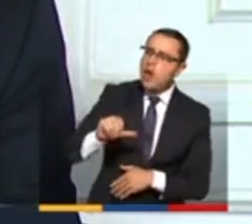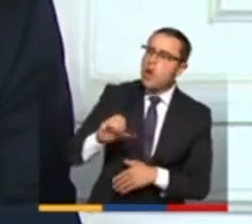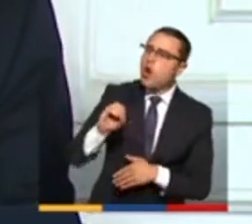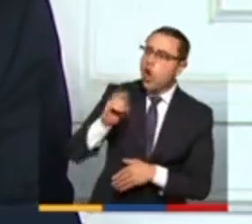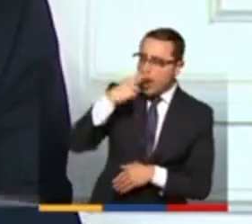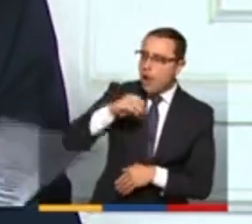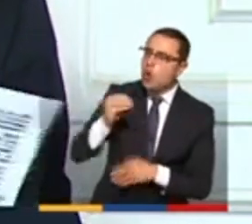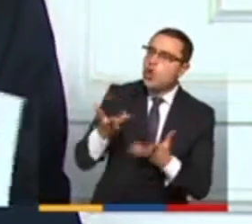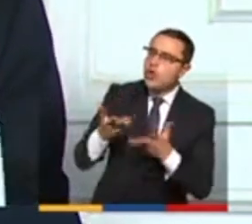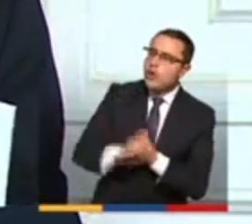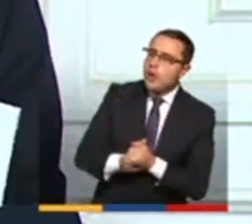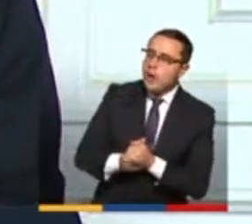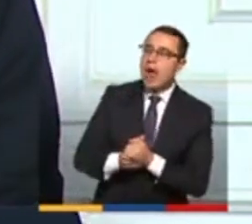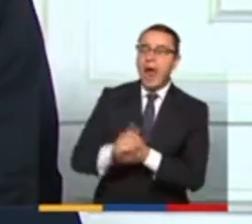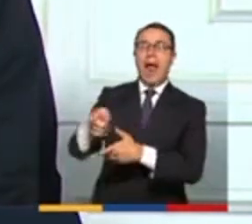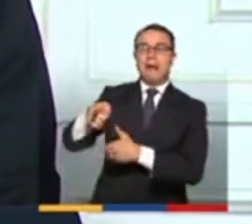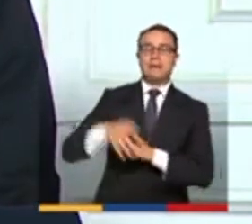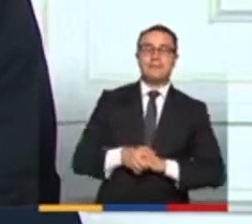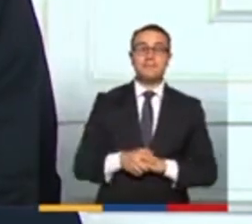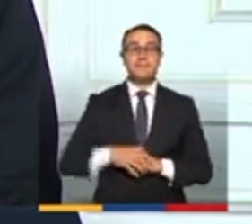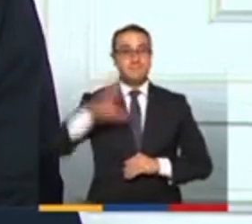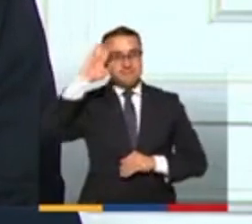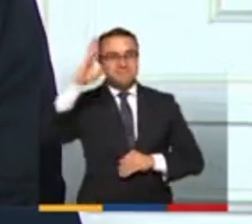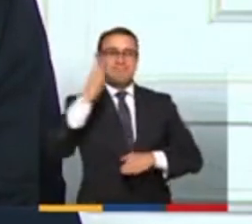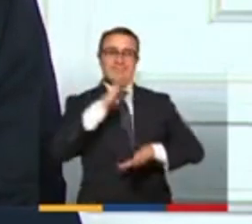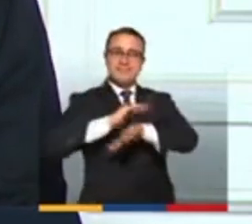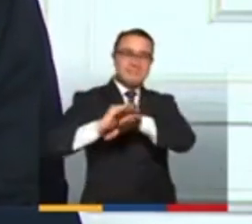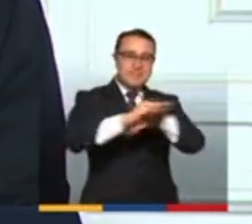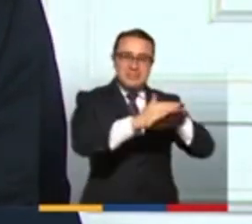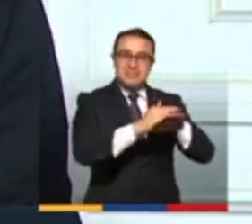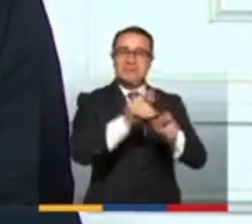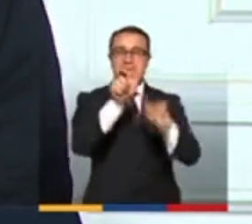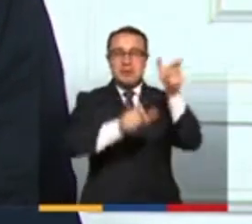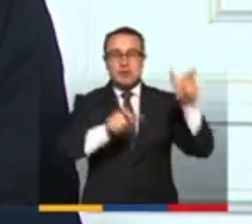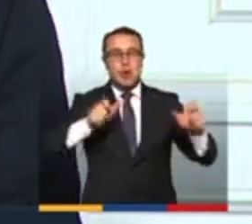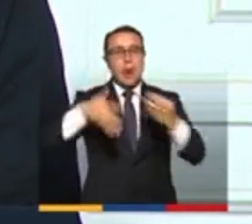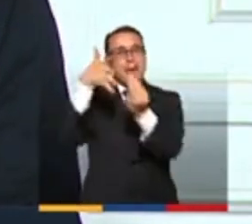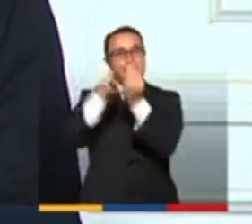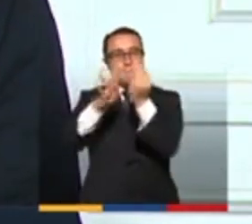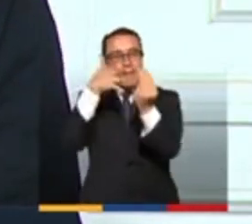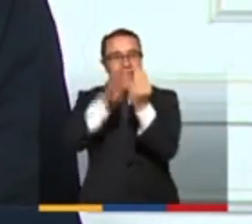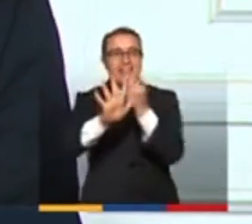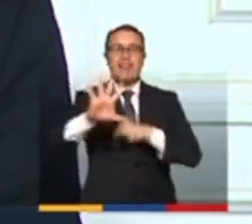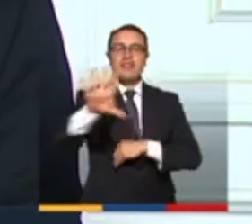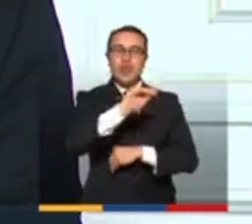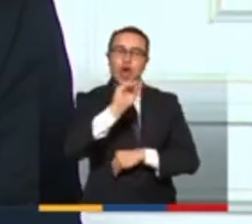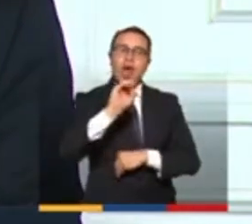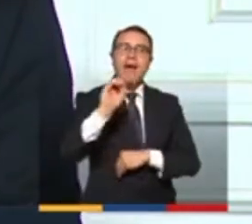Apreciadas familias de los posesionados e invitados especiales, medios de comunicación, todas y todos.